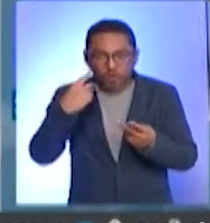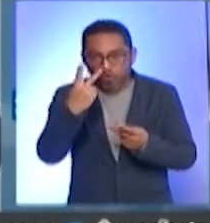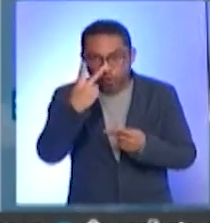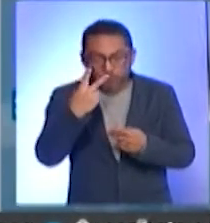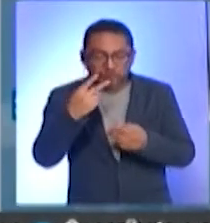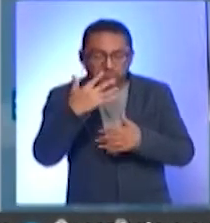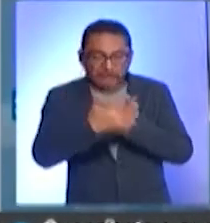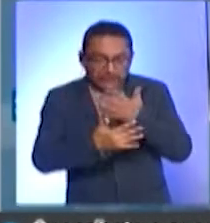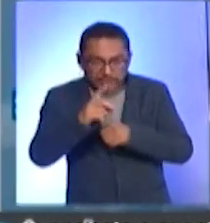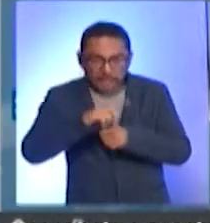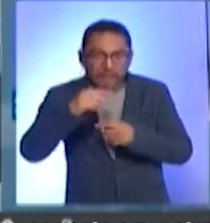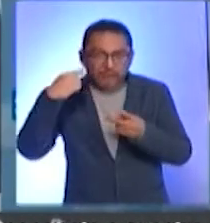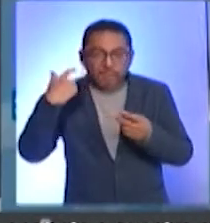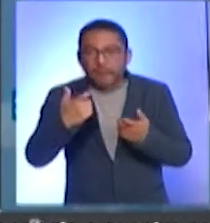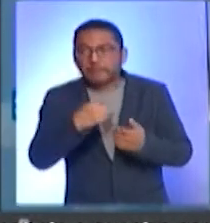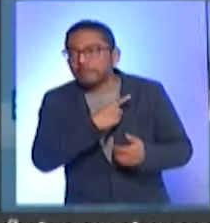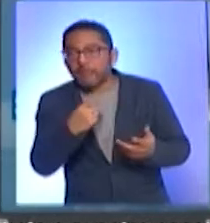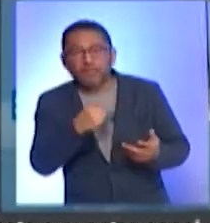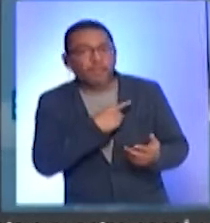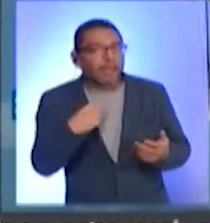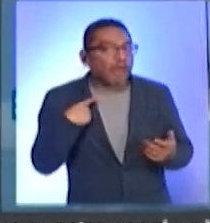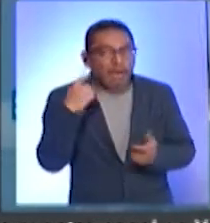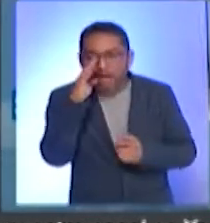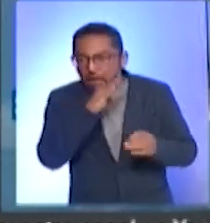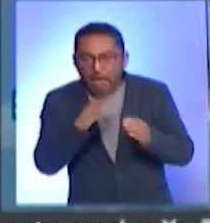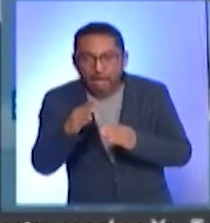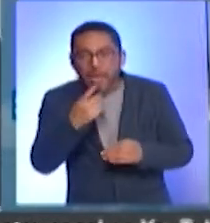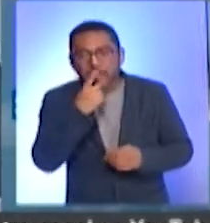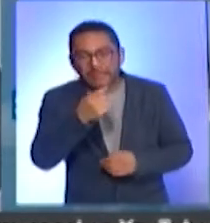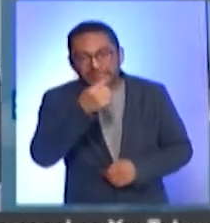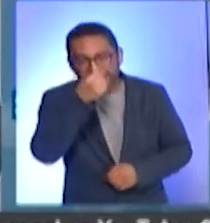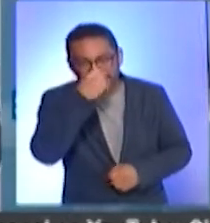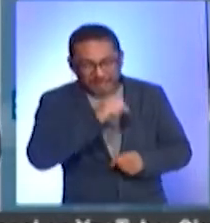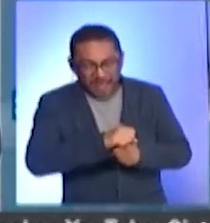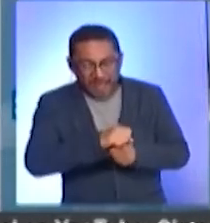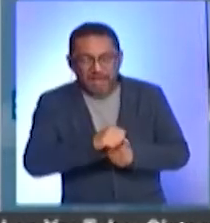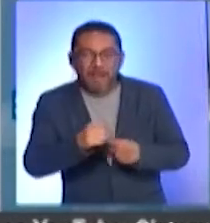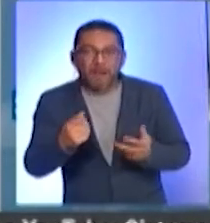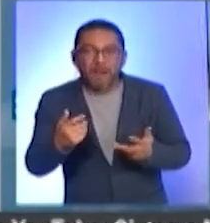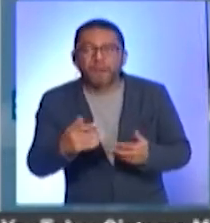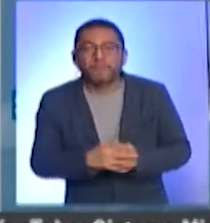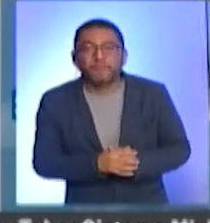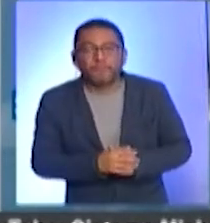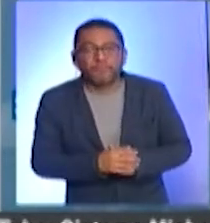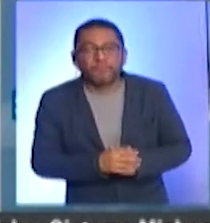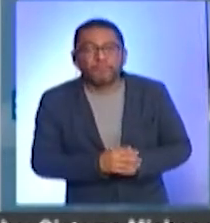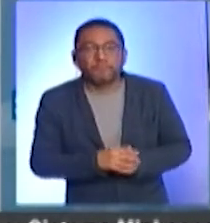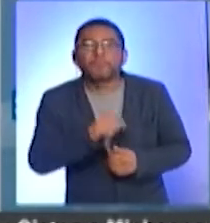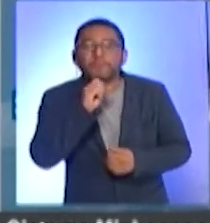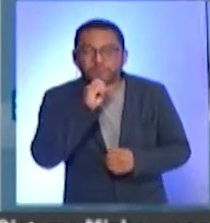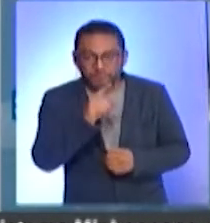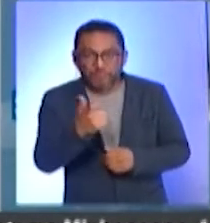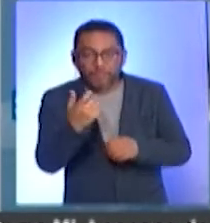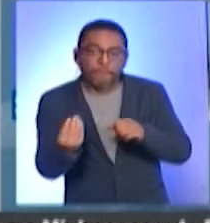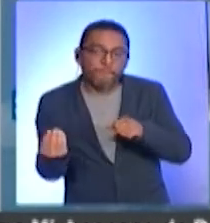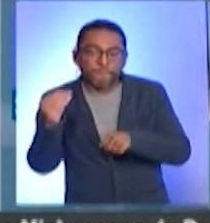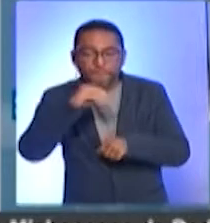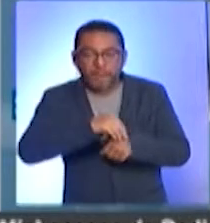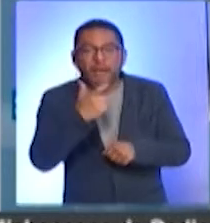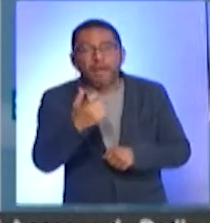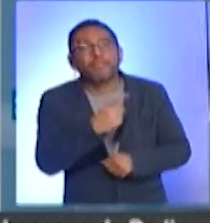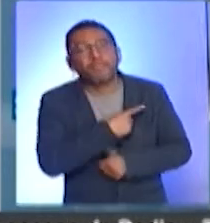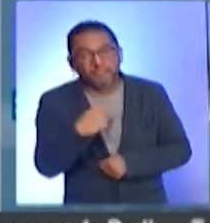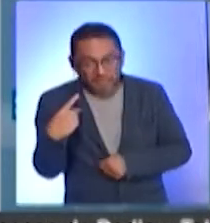mucha presión de gastos como lo ha estado manifestando el señor secretario adeudamos el retroactivo del incremento salarial